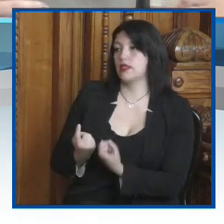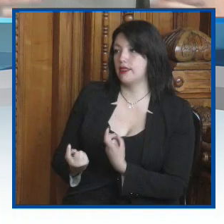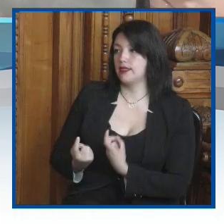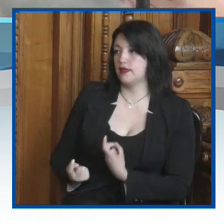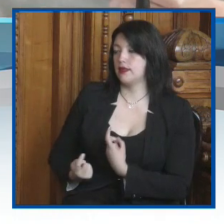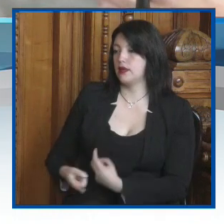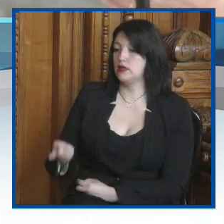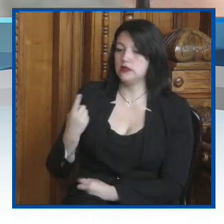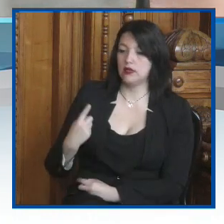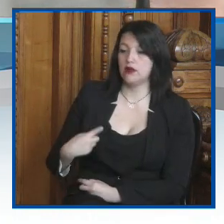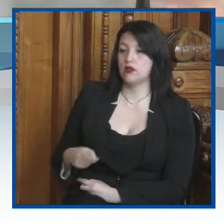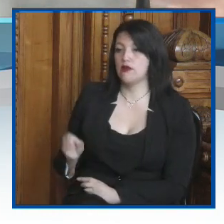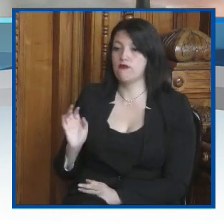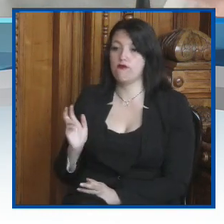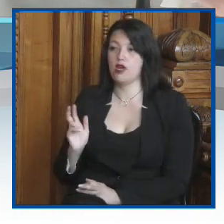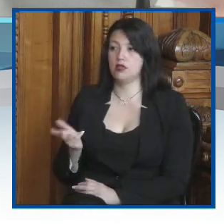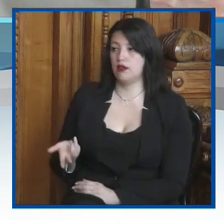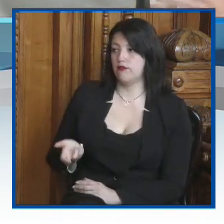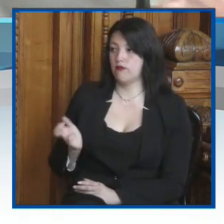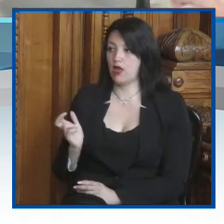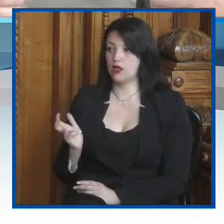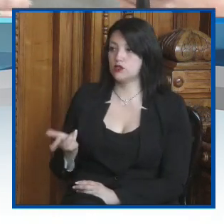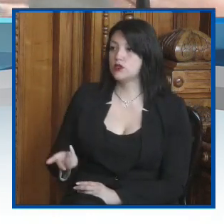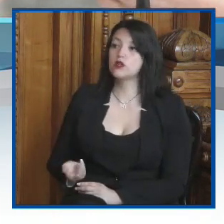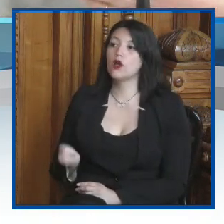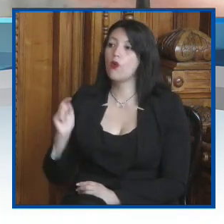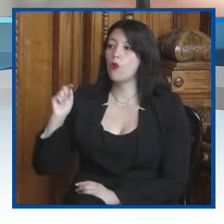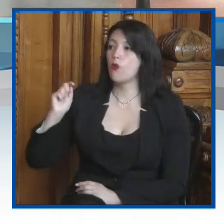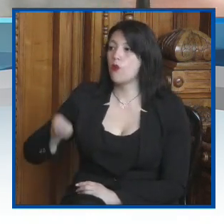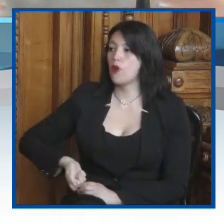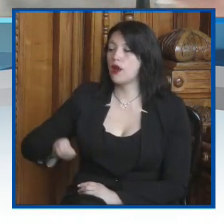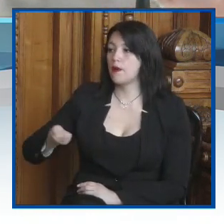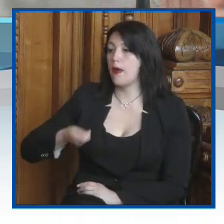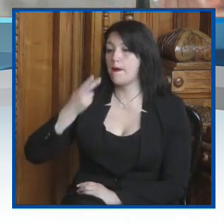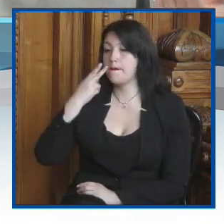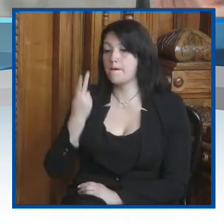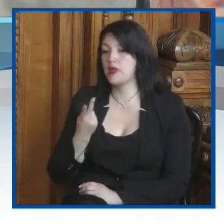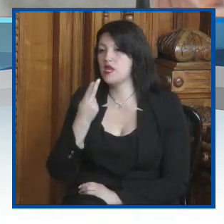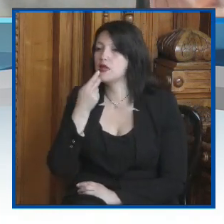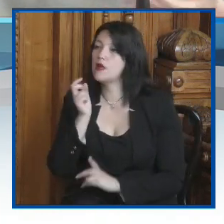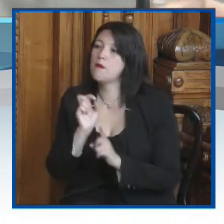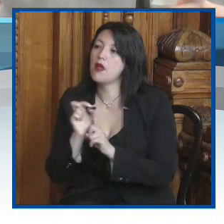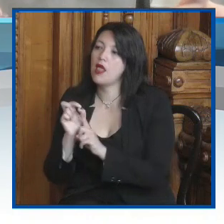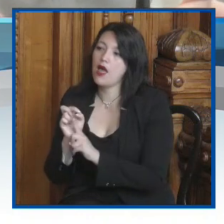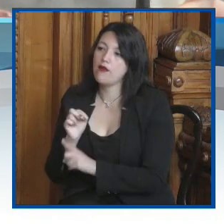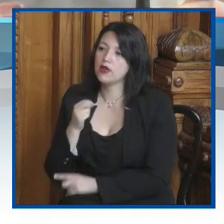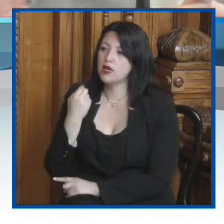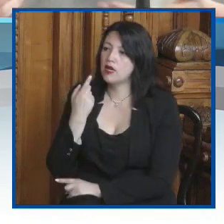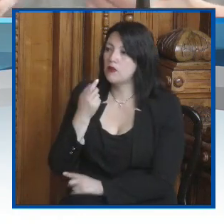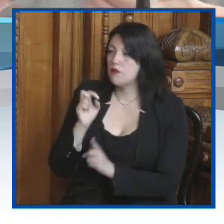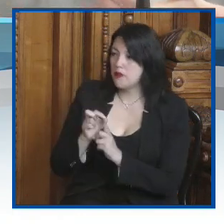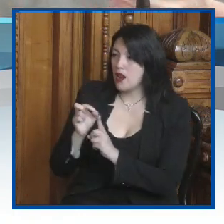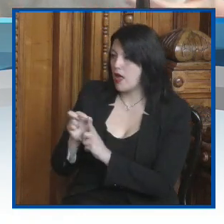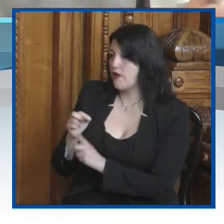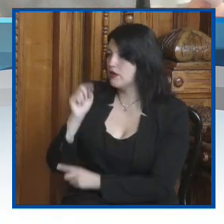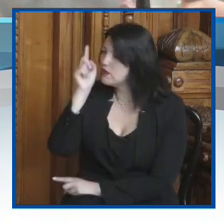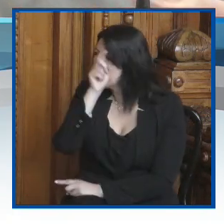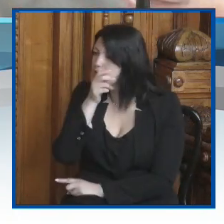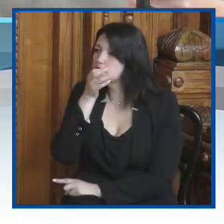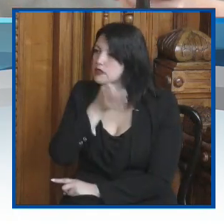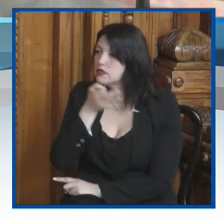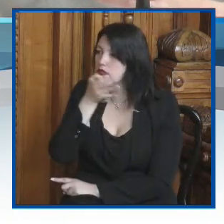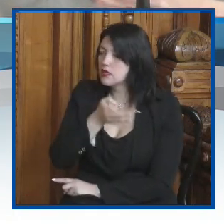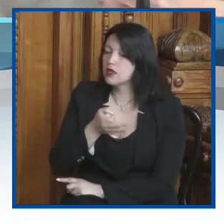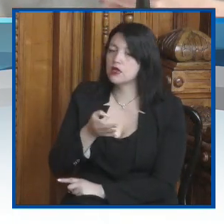porque el juez, el fallo, qué oscuro el fallo, la sentencia, qué oscuro que era, qué difícil esas palabras. Pero lo cierto es que todos, como